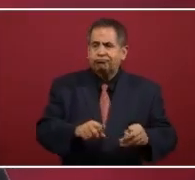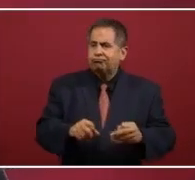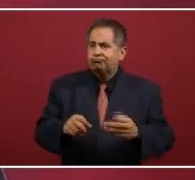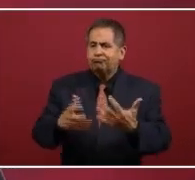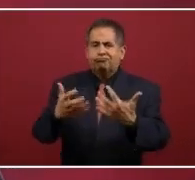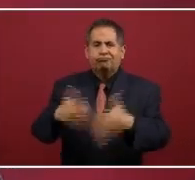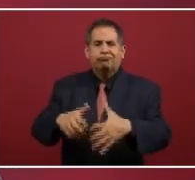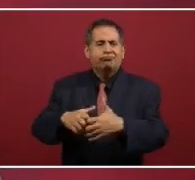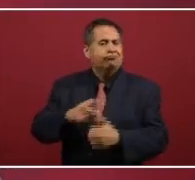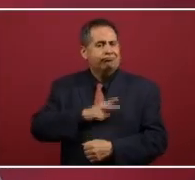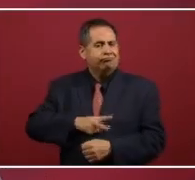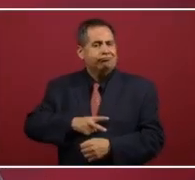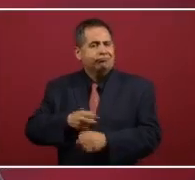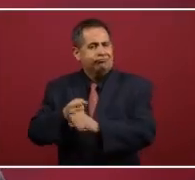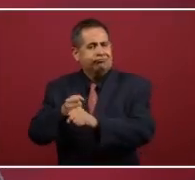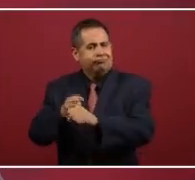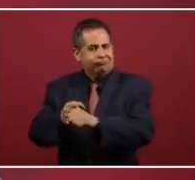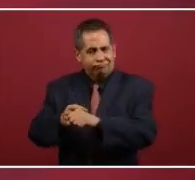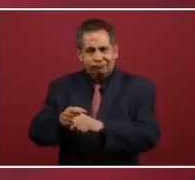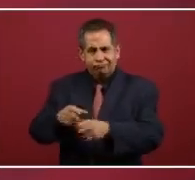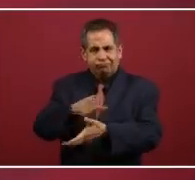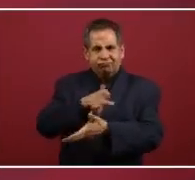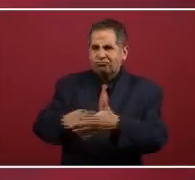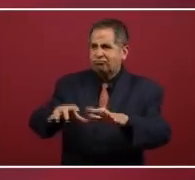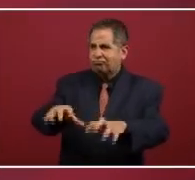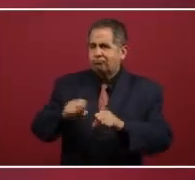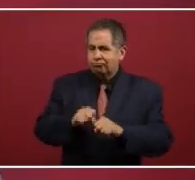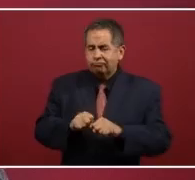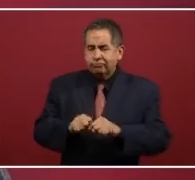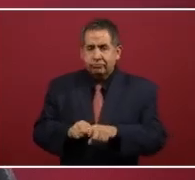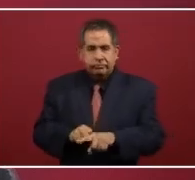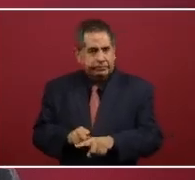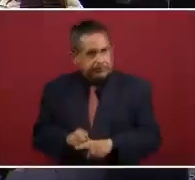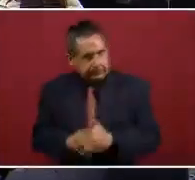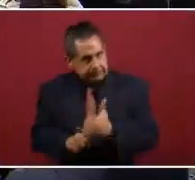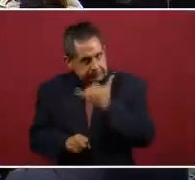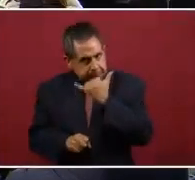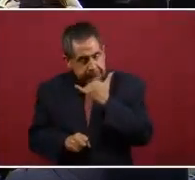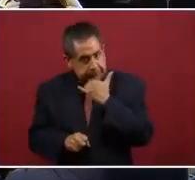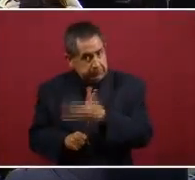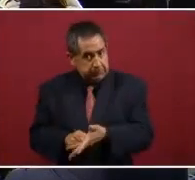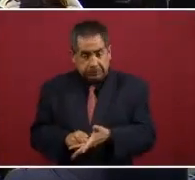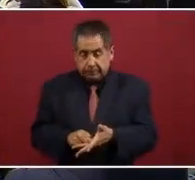de fertilizantes. Como aquí hay